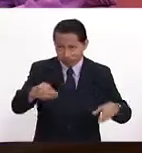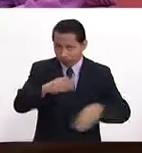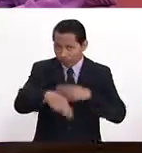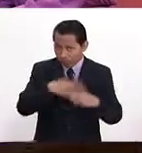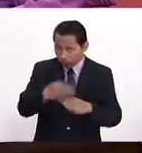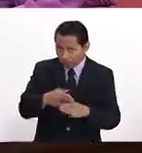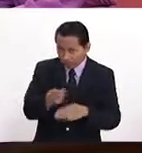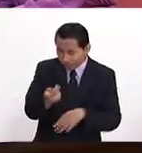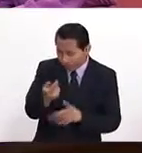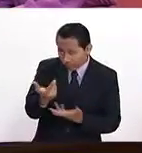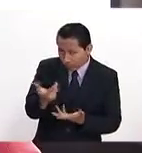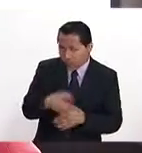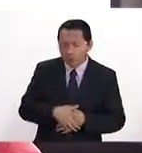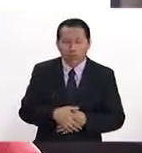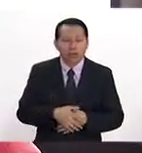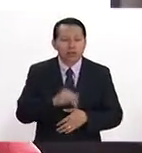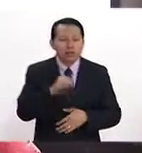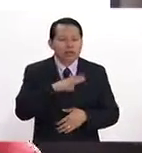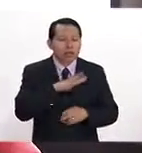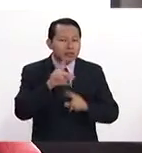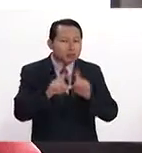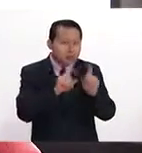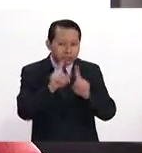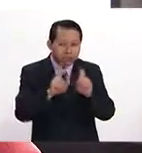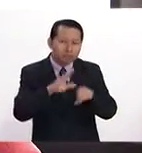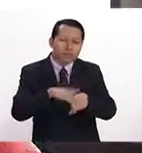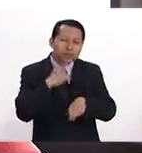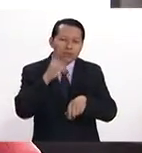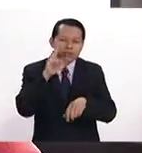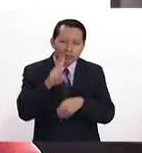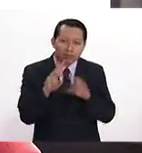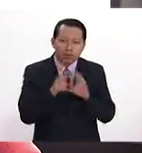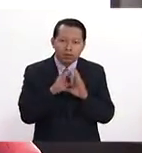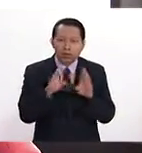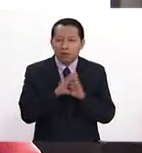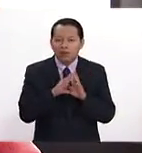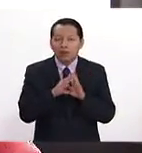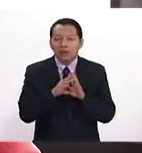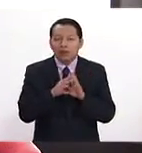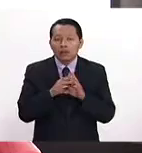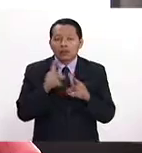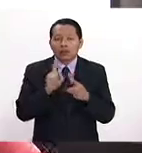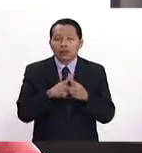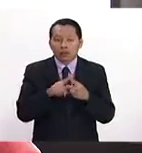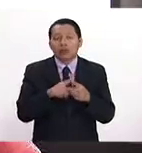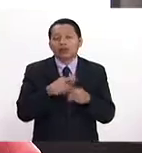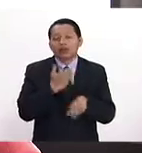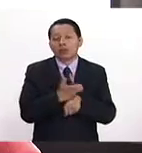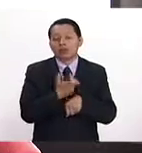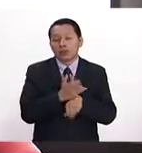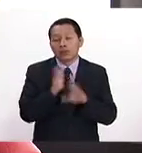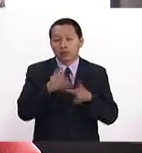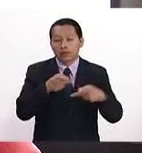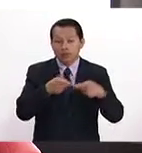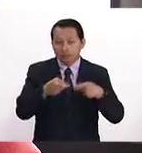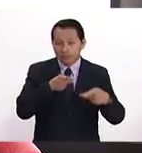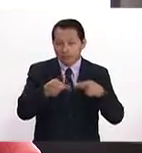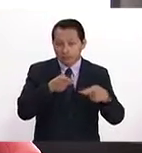generan incertidumbre porque estamos viendo cómo, por un lado, Estados Unidos ya se está